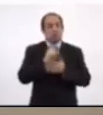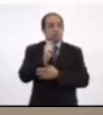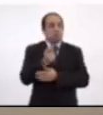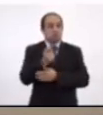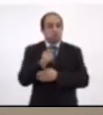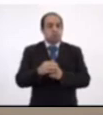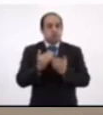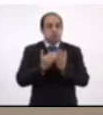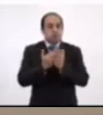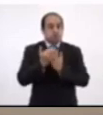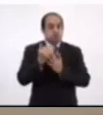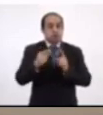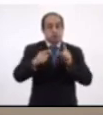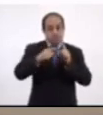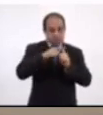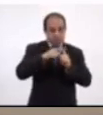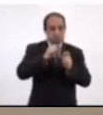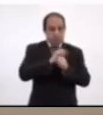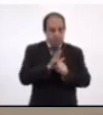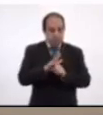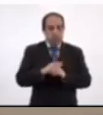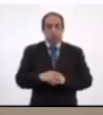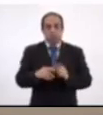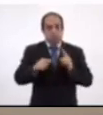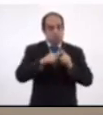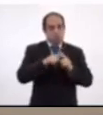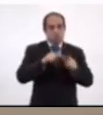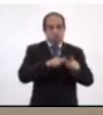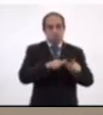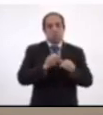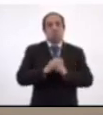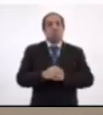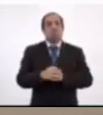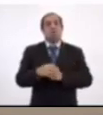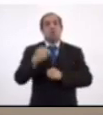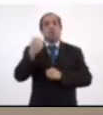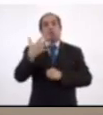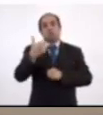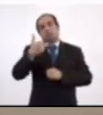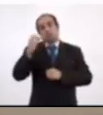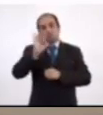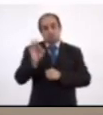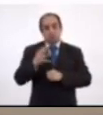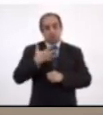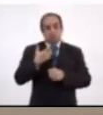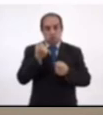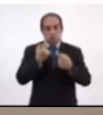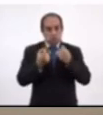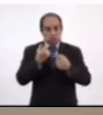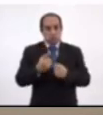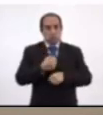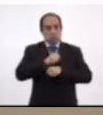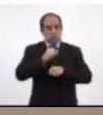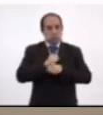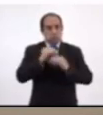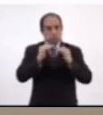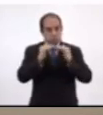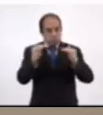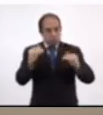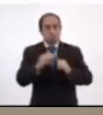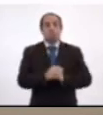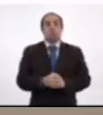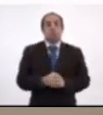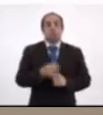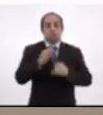en un incremento en la positividad. La positividad sigue en torno entre el 5 y el 6%, lleva así un par de semanas ya, estable ahí.